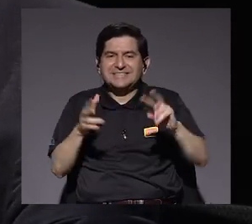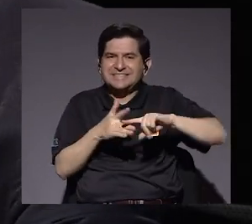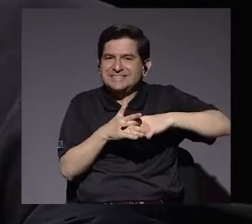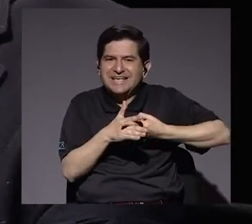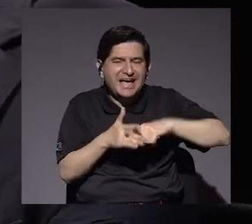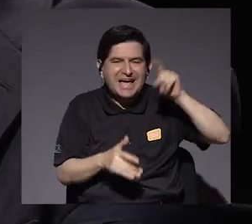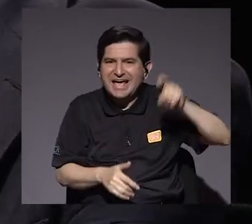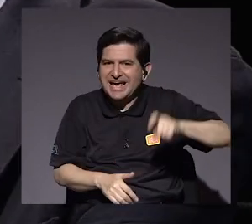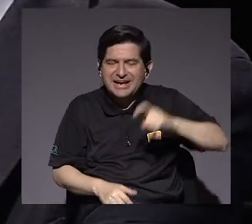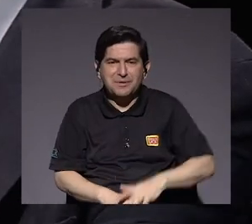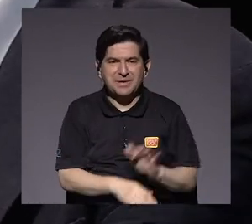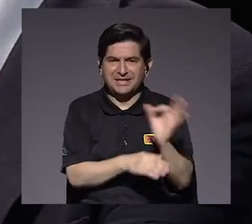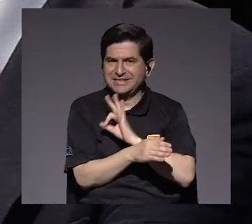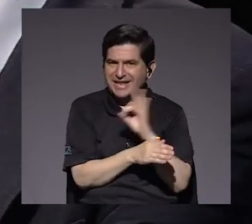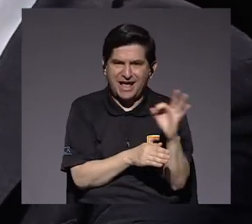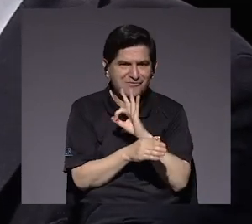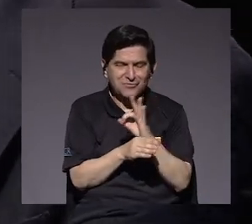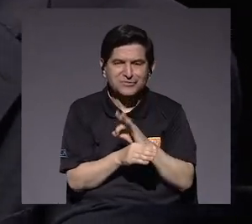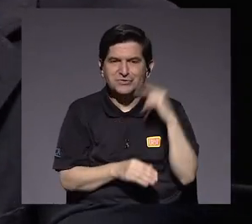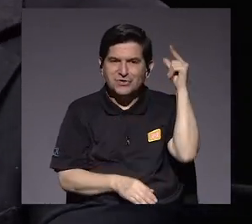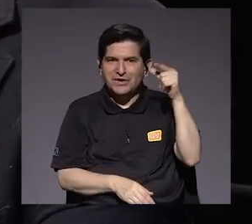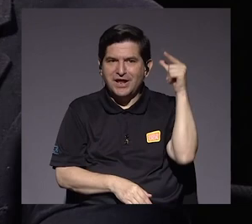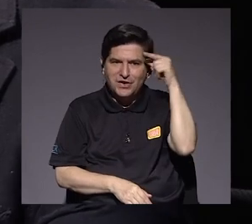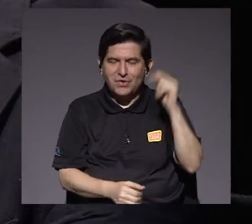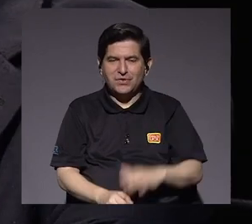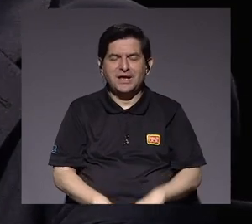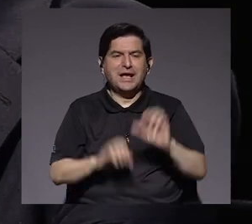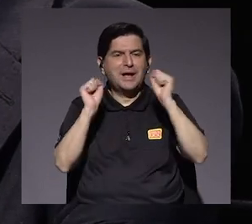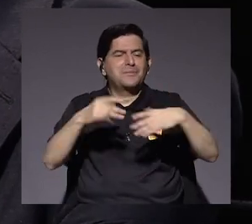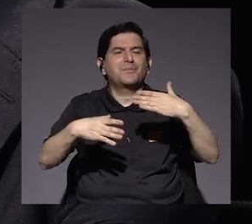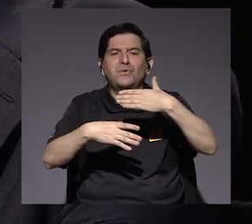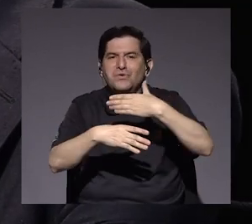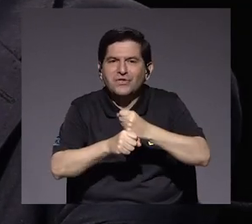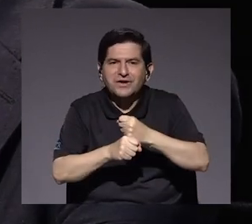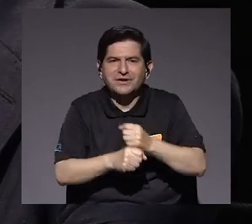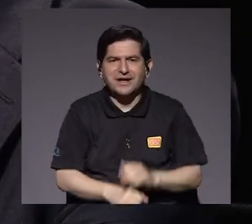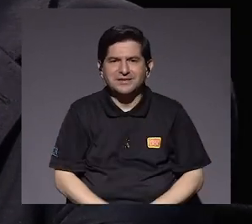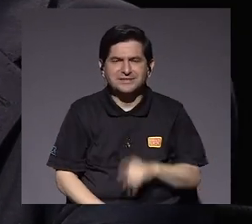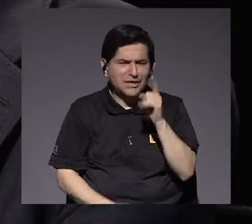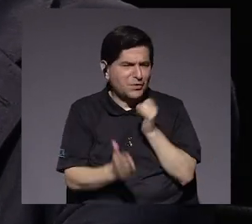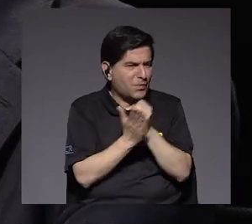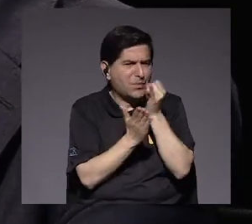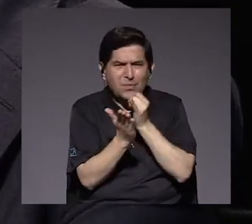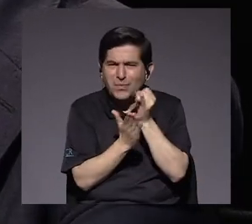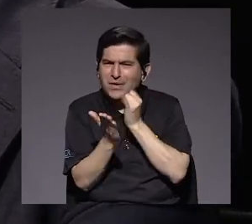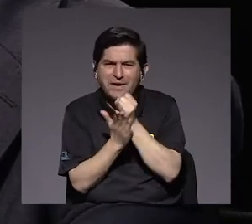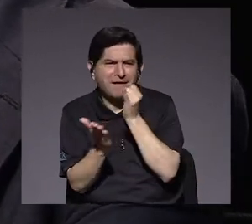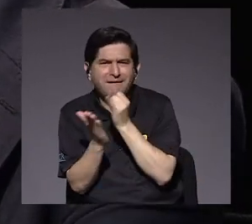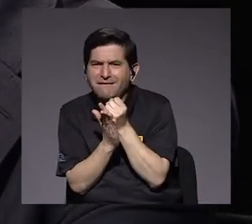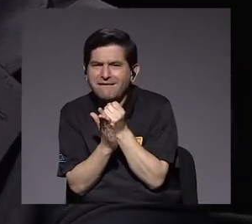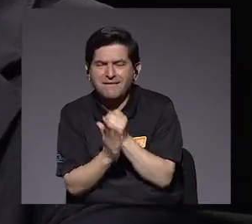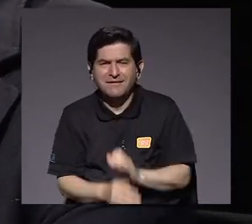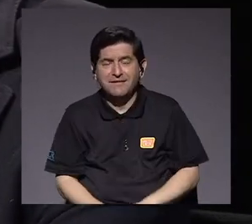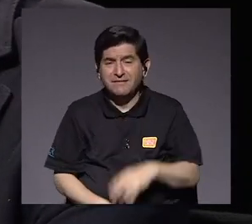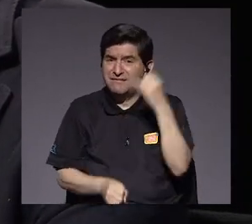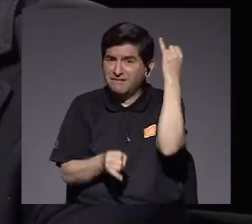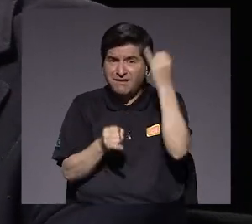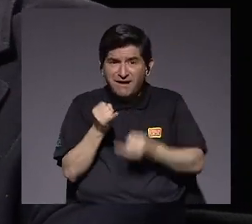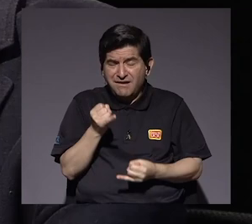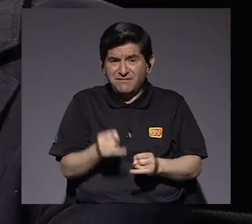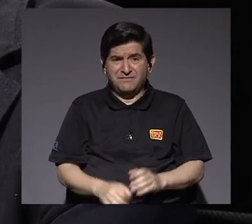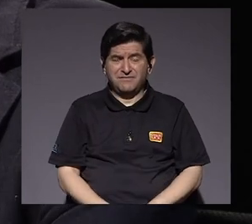que sin las herramientas necesarias para funcionar bajo esa lógica de poder hacer, digamos, una investigación